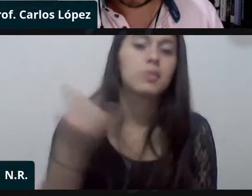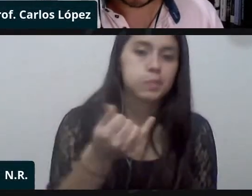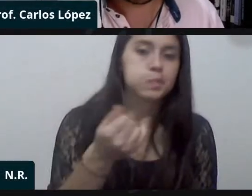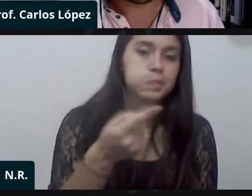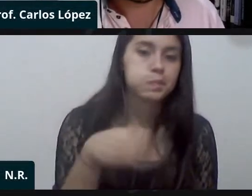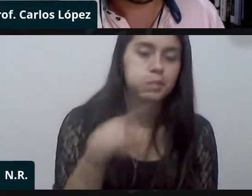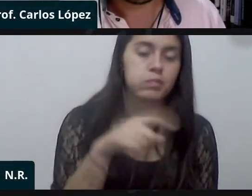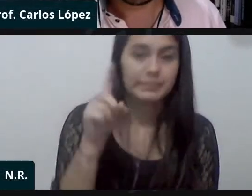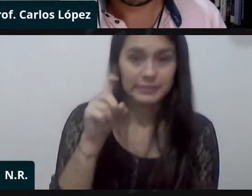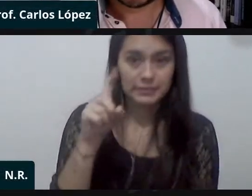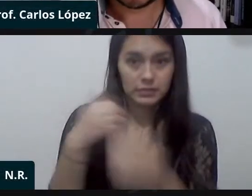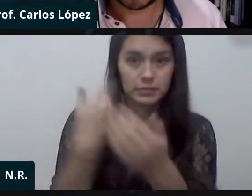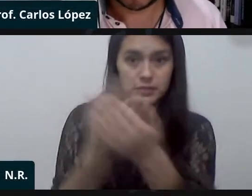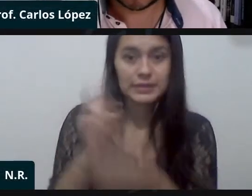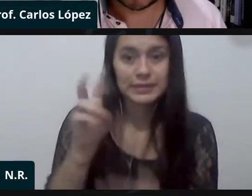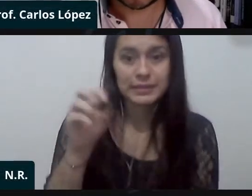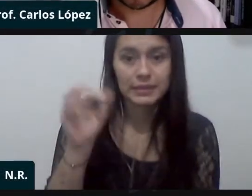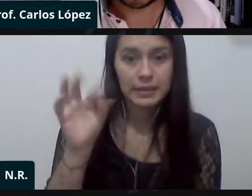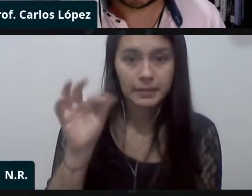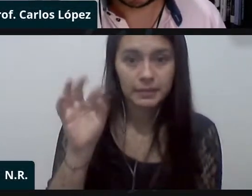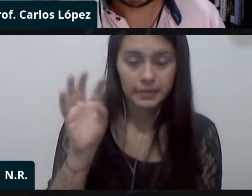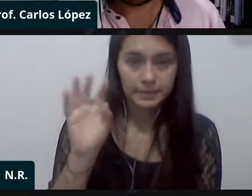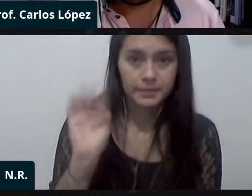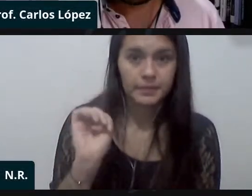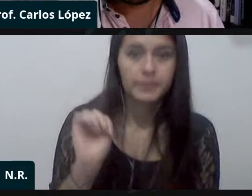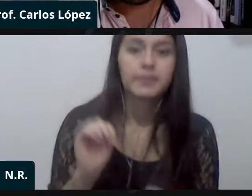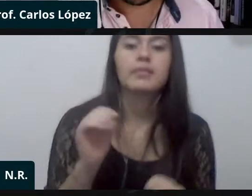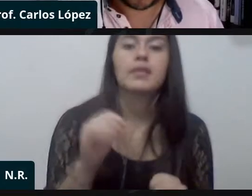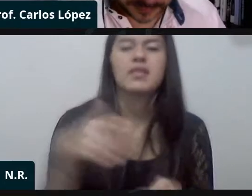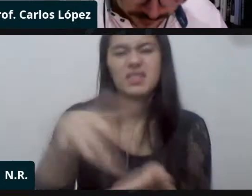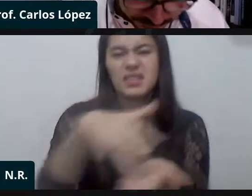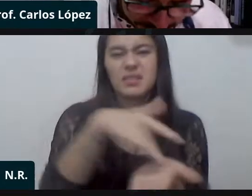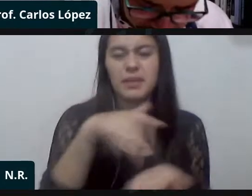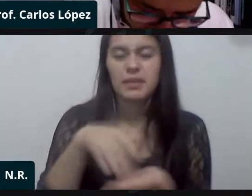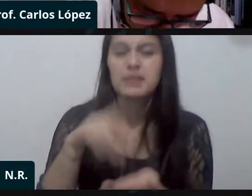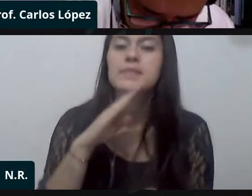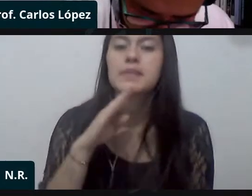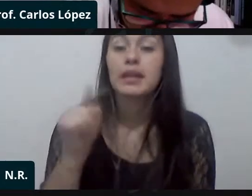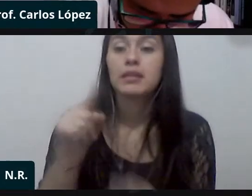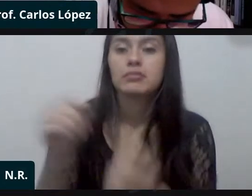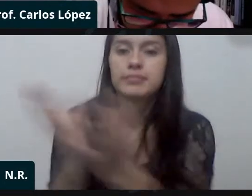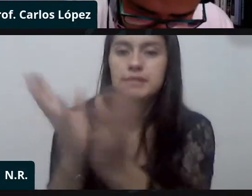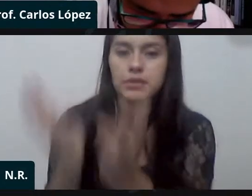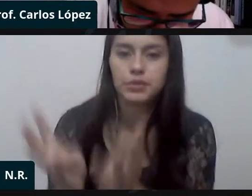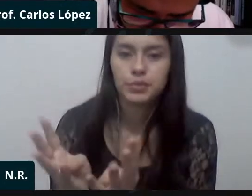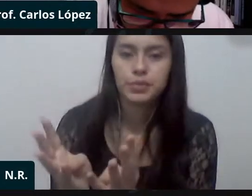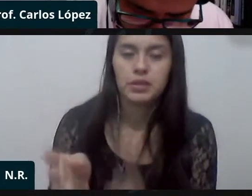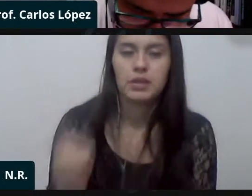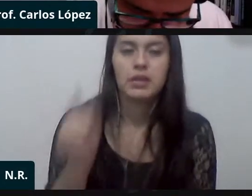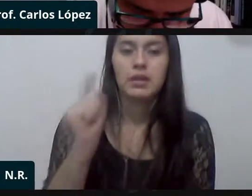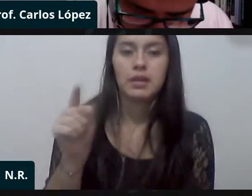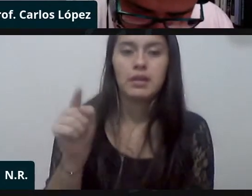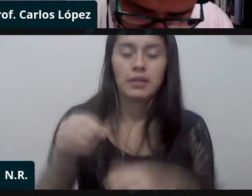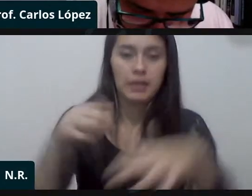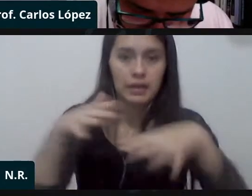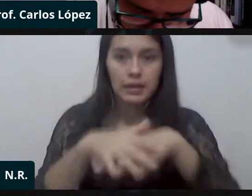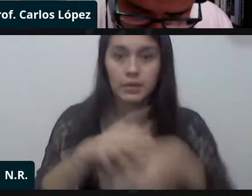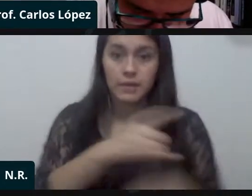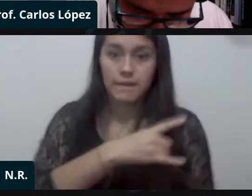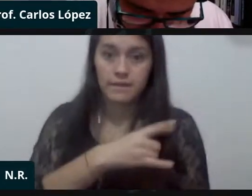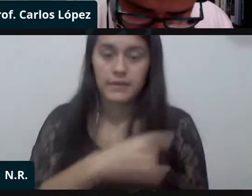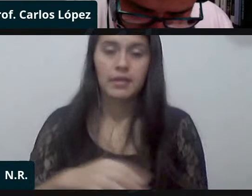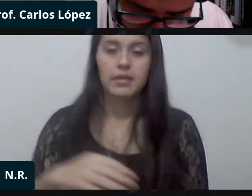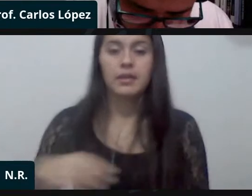de 6:00 p.m. a 7:30 p.m. Contaremos con la participación de una estudiante de la Red Universitaria de Derechos Humanos,